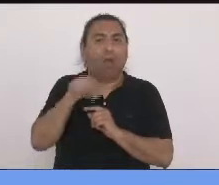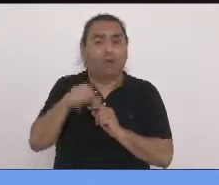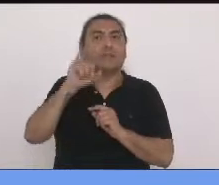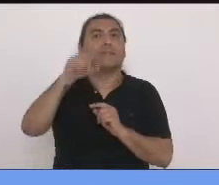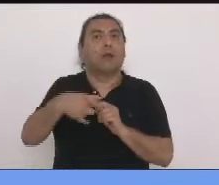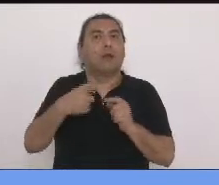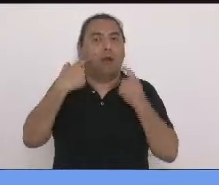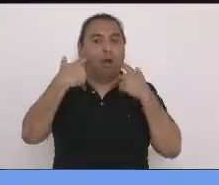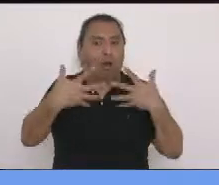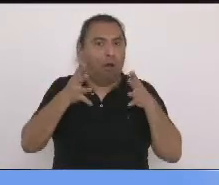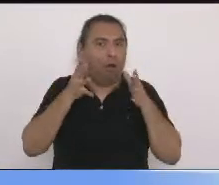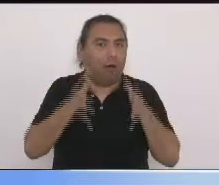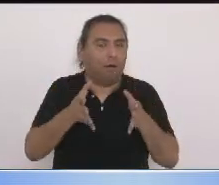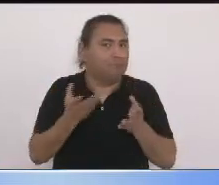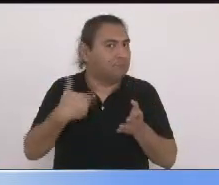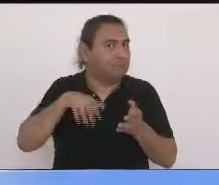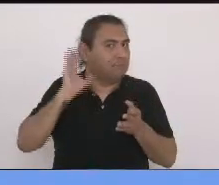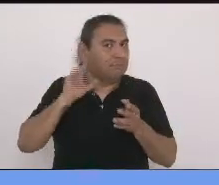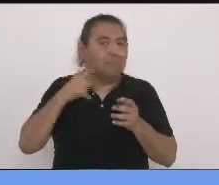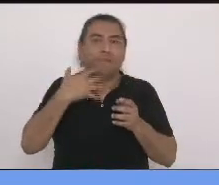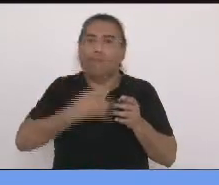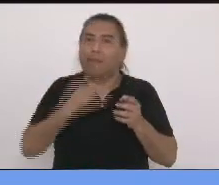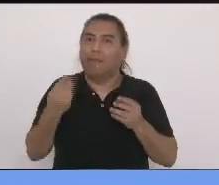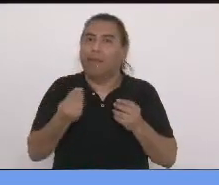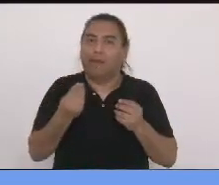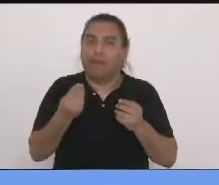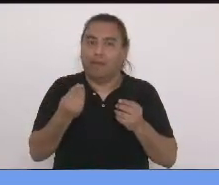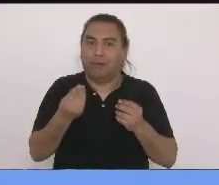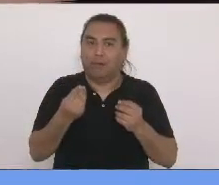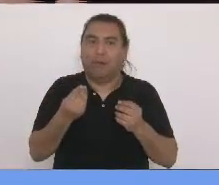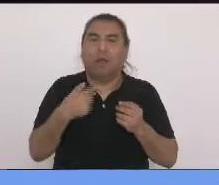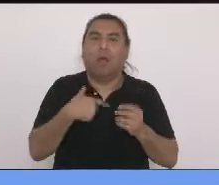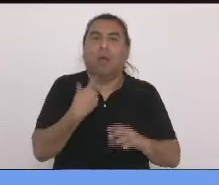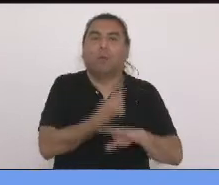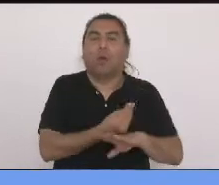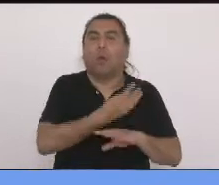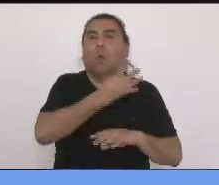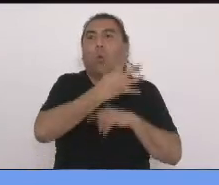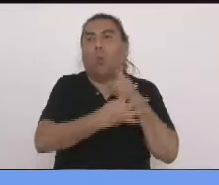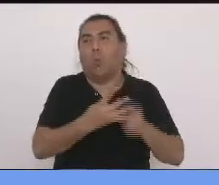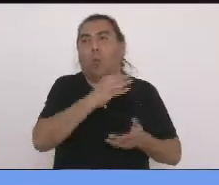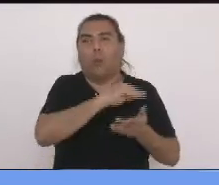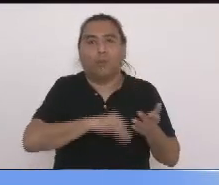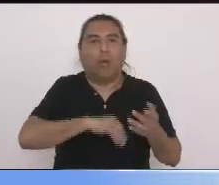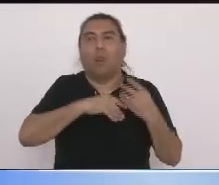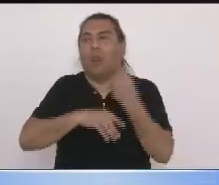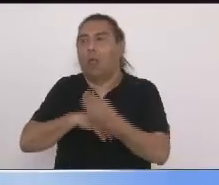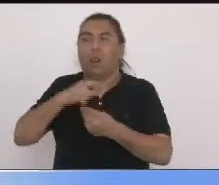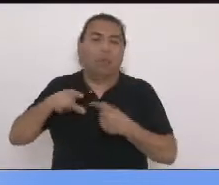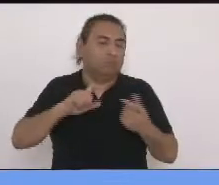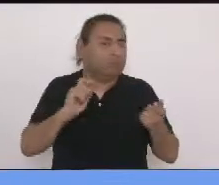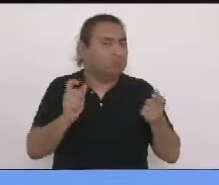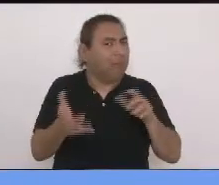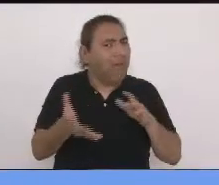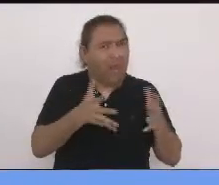menos la verdad que ponen cuatro abogados ponen son muy parecidas la